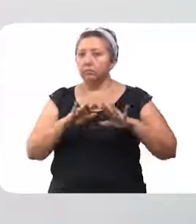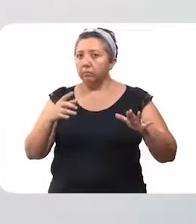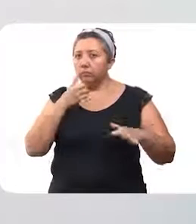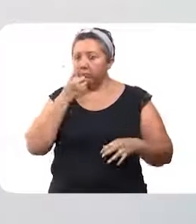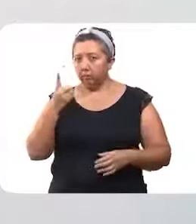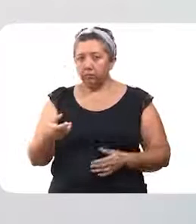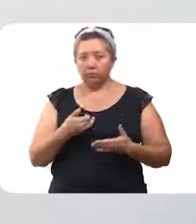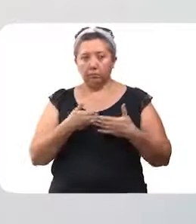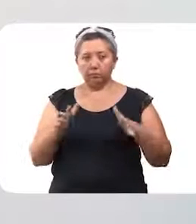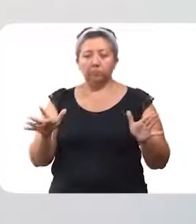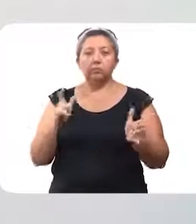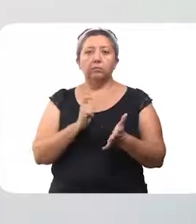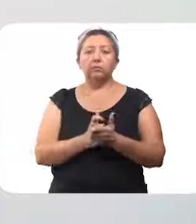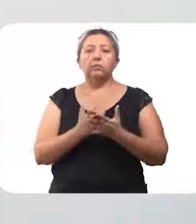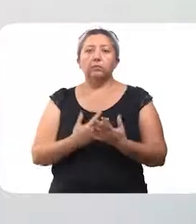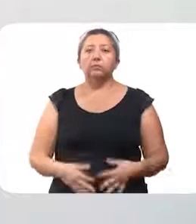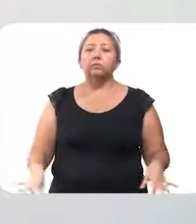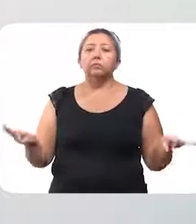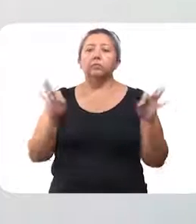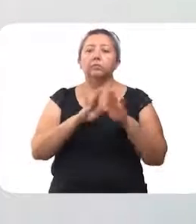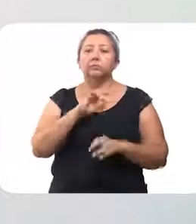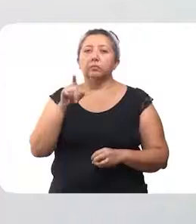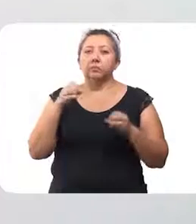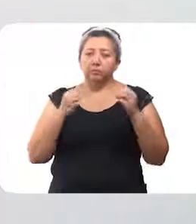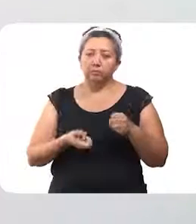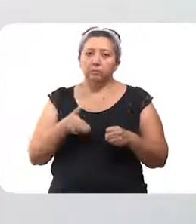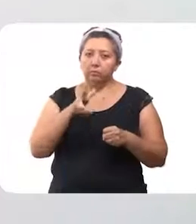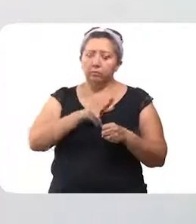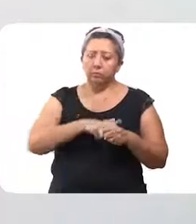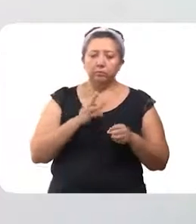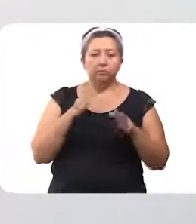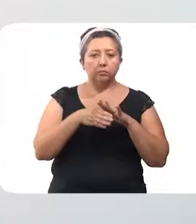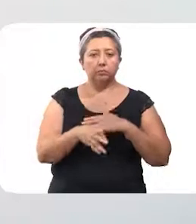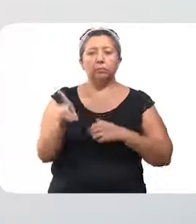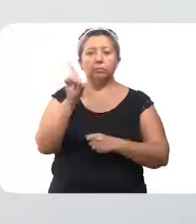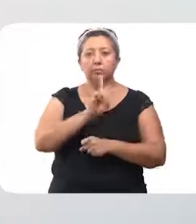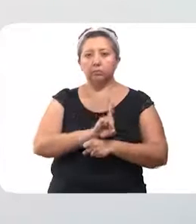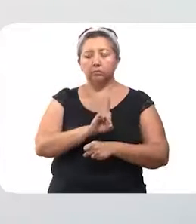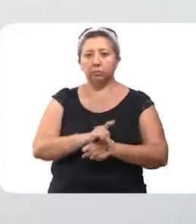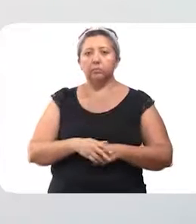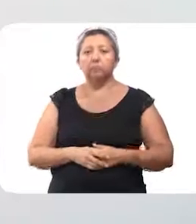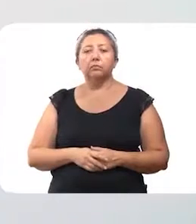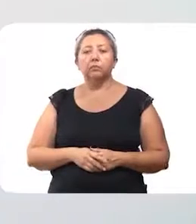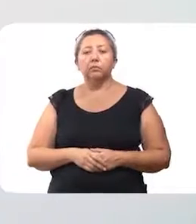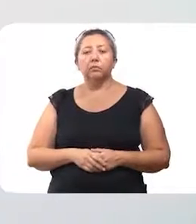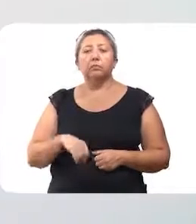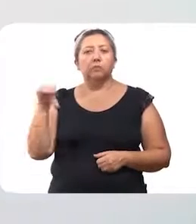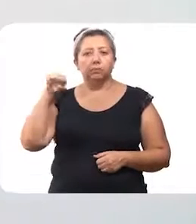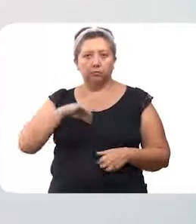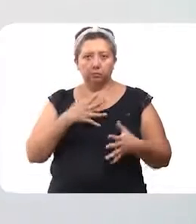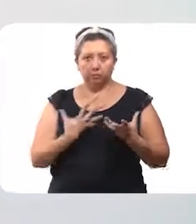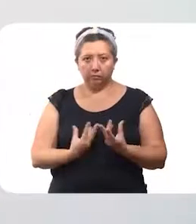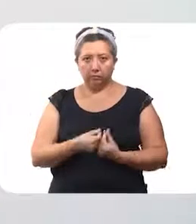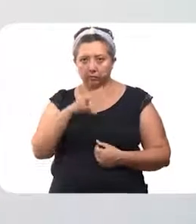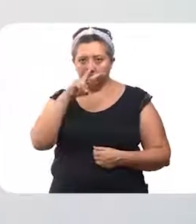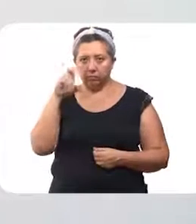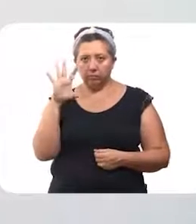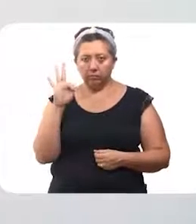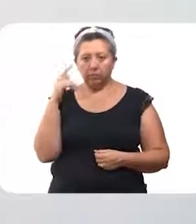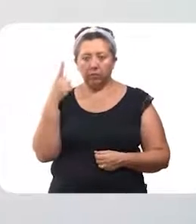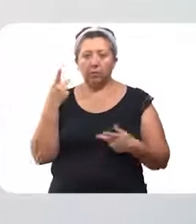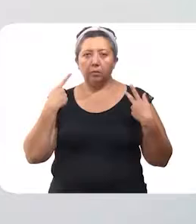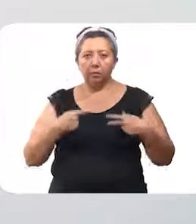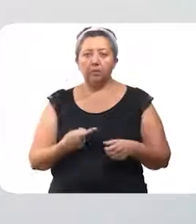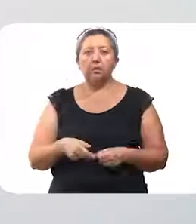ha señalado en la reapertura económica, los datos más importantes son la ocupación hospitalaria y los ingresos diarios. El día de hoy tenemos